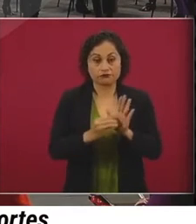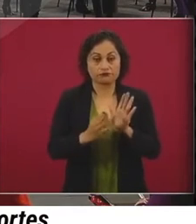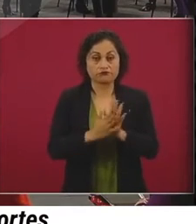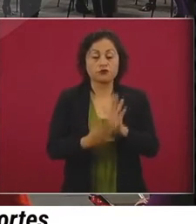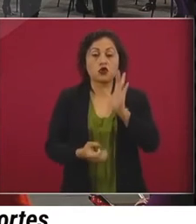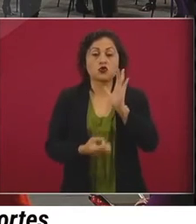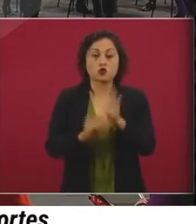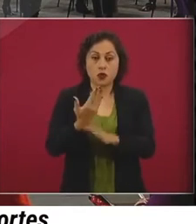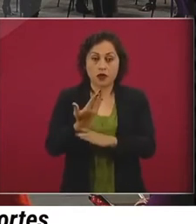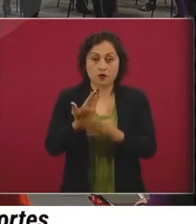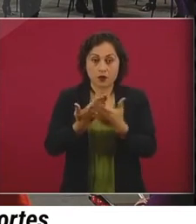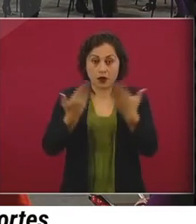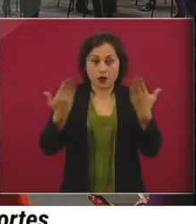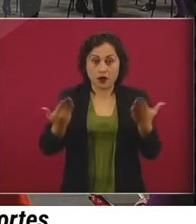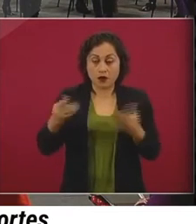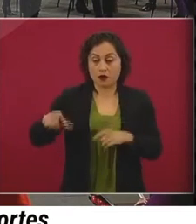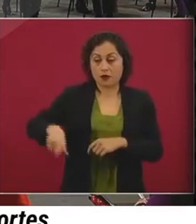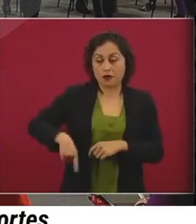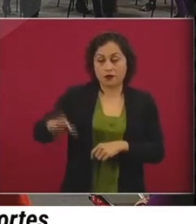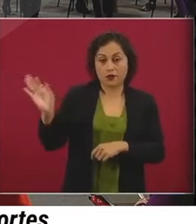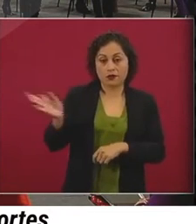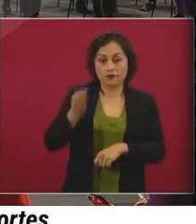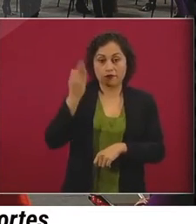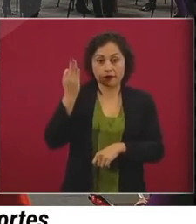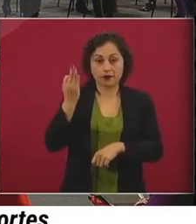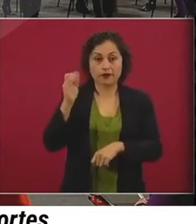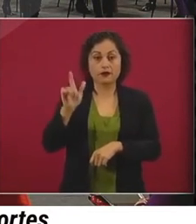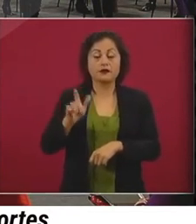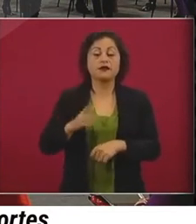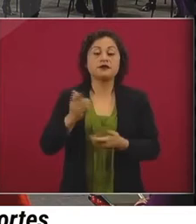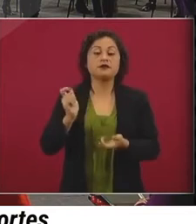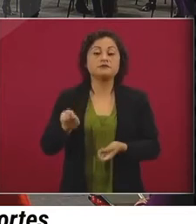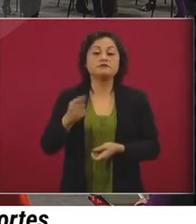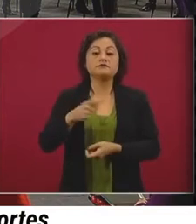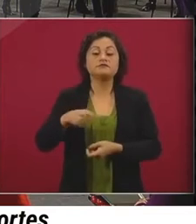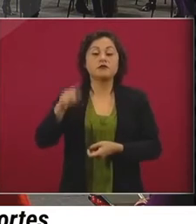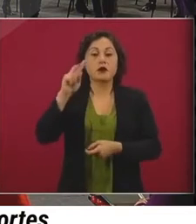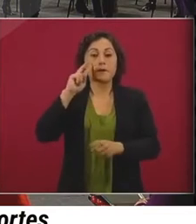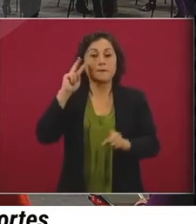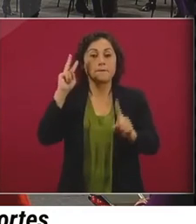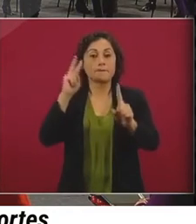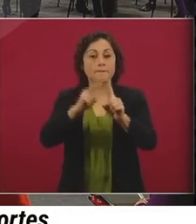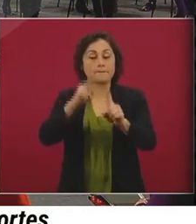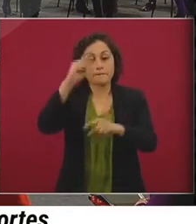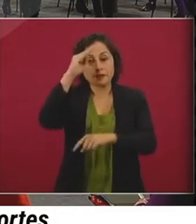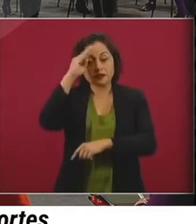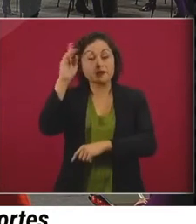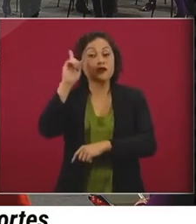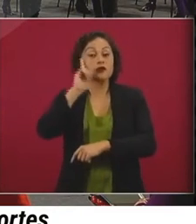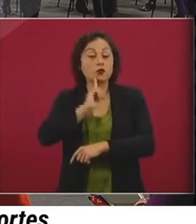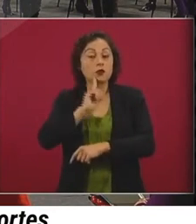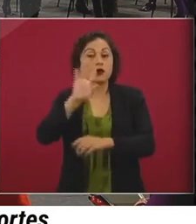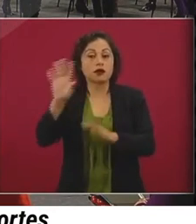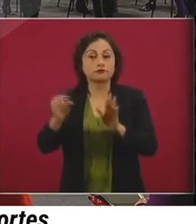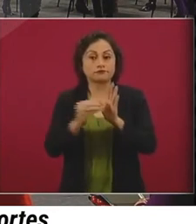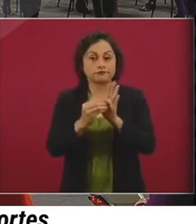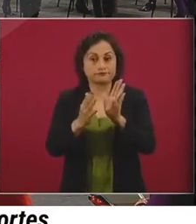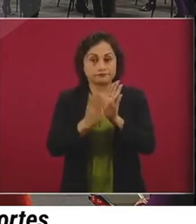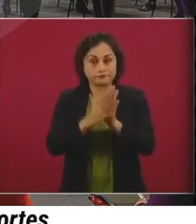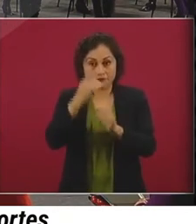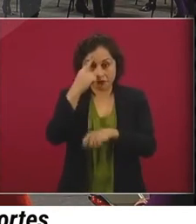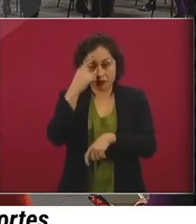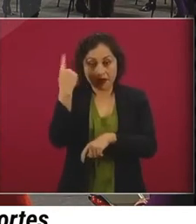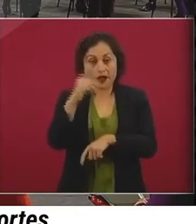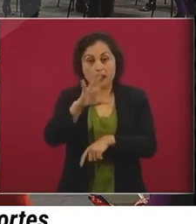que componen el 8.2%. Así lo mencionó Alejandro Encinas, subsecretario de Derechos Humanos, Población y Migración